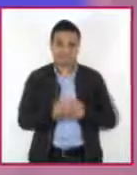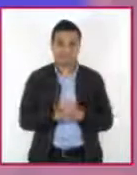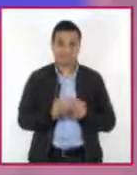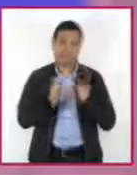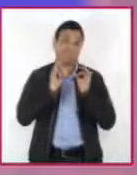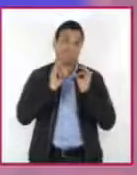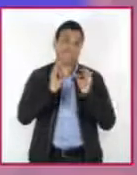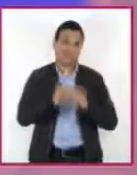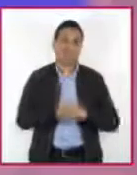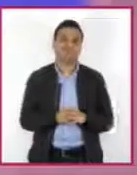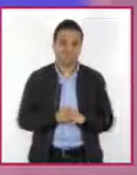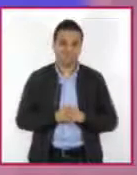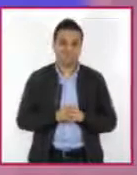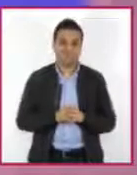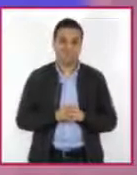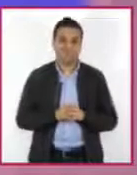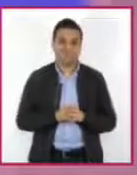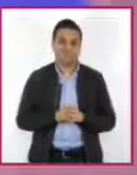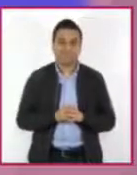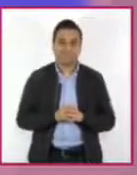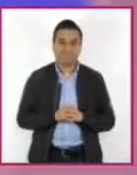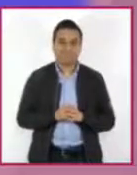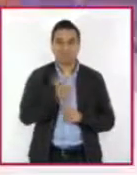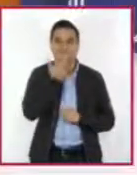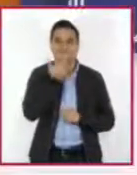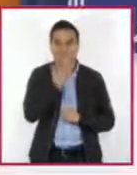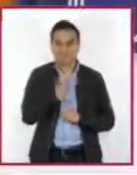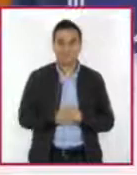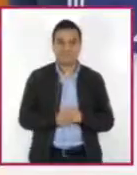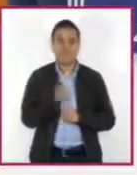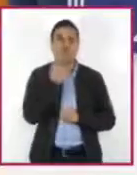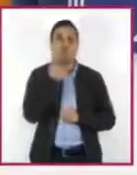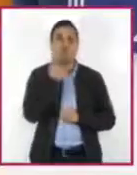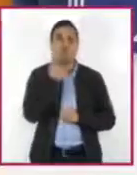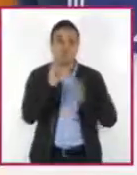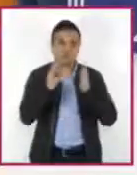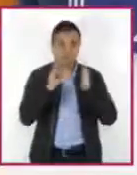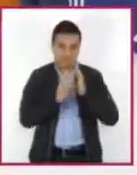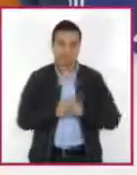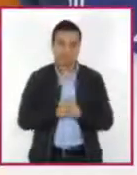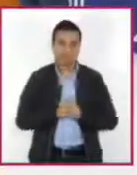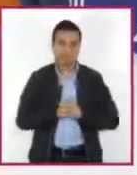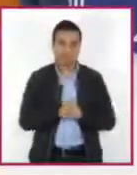¡Perfecto! Muy bien, maestra. Un punto. Maestras, siguen ustedes. Muy bien.